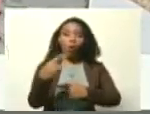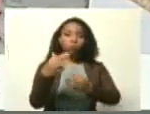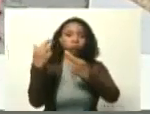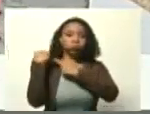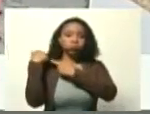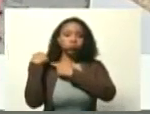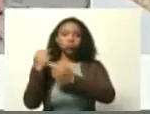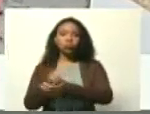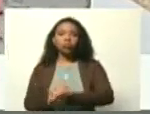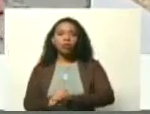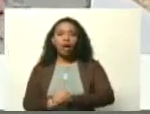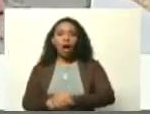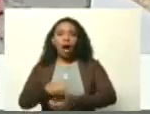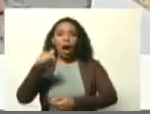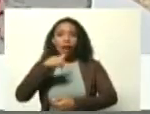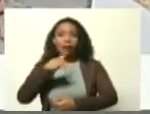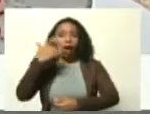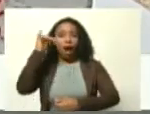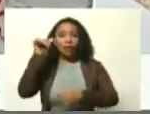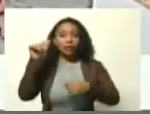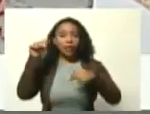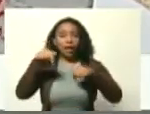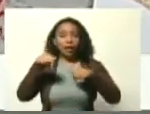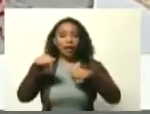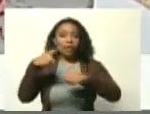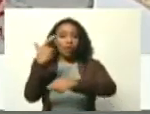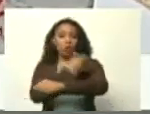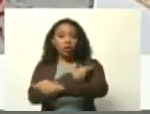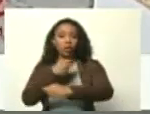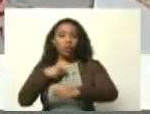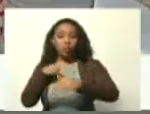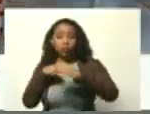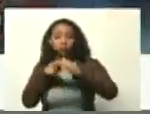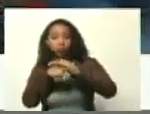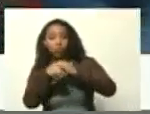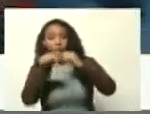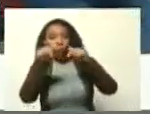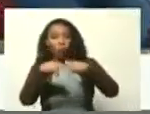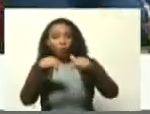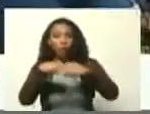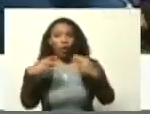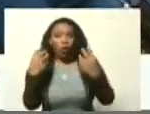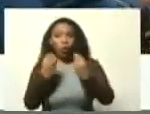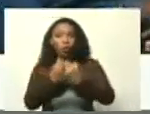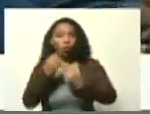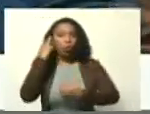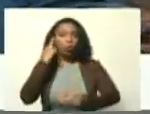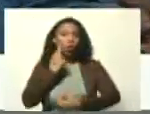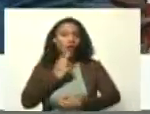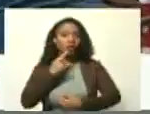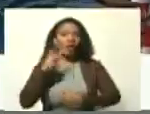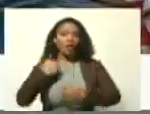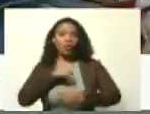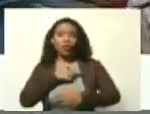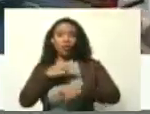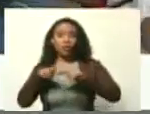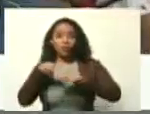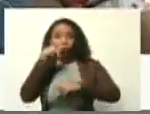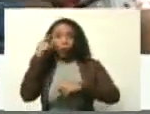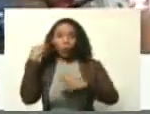en este puesto de vacunación. Vamos a entrar ahorita con Bolívar, con Pimentel, con nuestro niño y nuestras